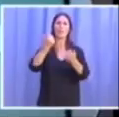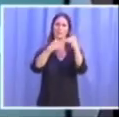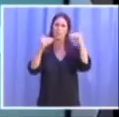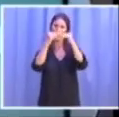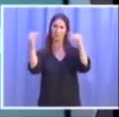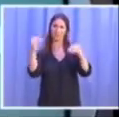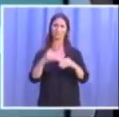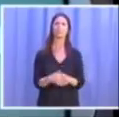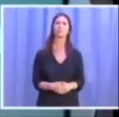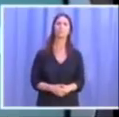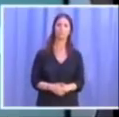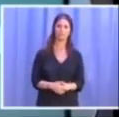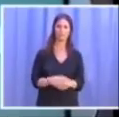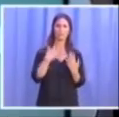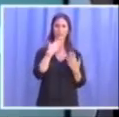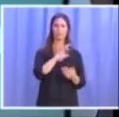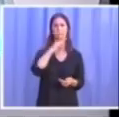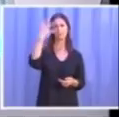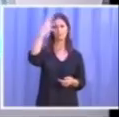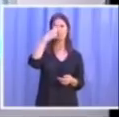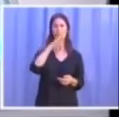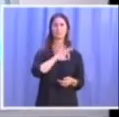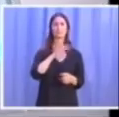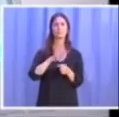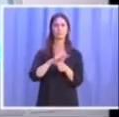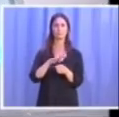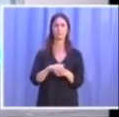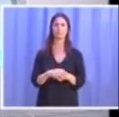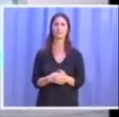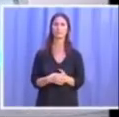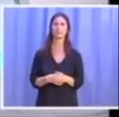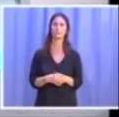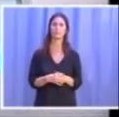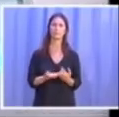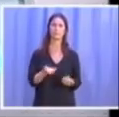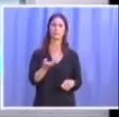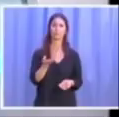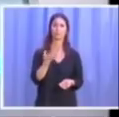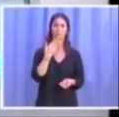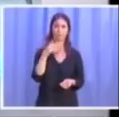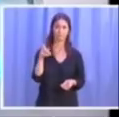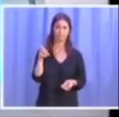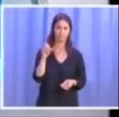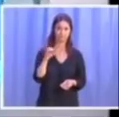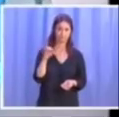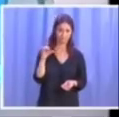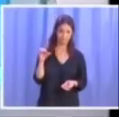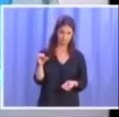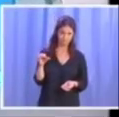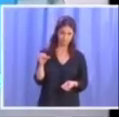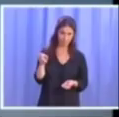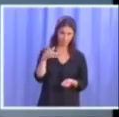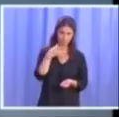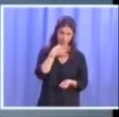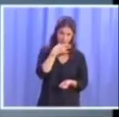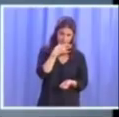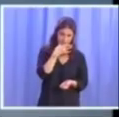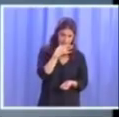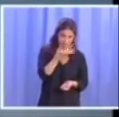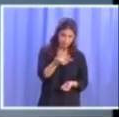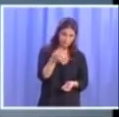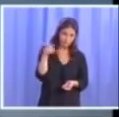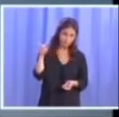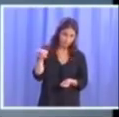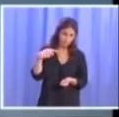igualdad. Gracias, señor Salvador. Señora Gutiérrez. Bueno, señor Pérez, la vergüenza la tiene que sentir de haber presidido